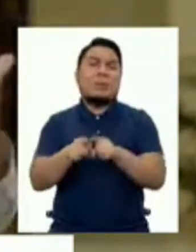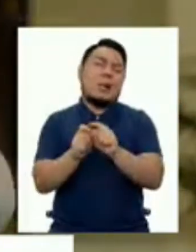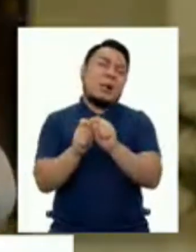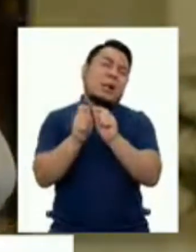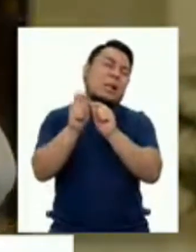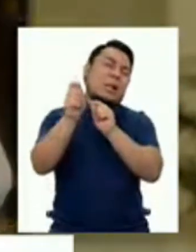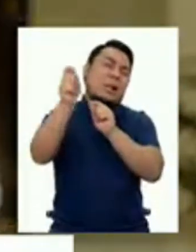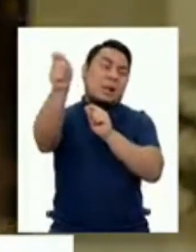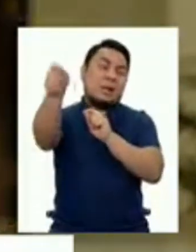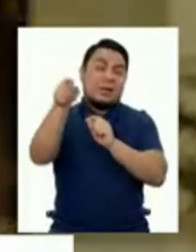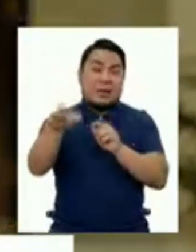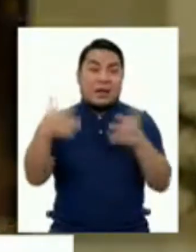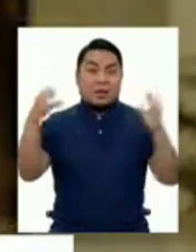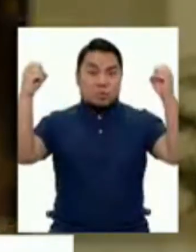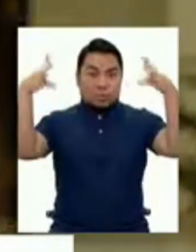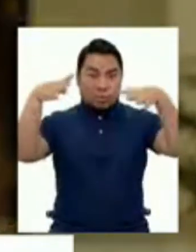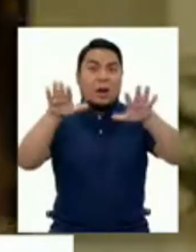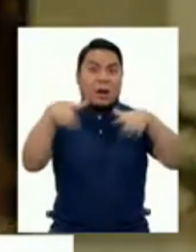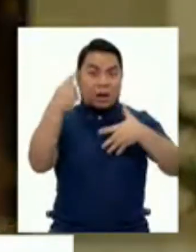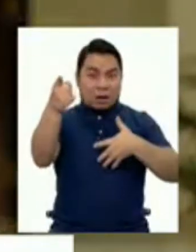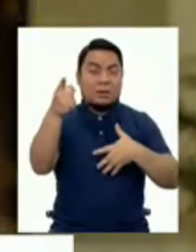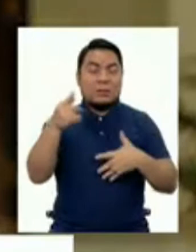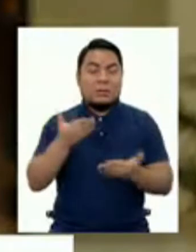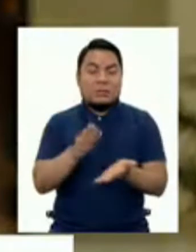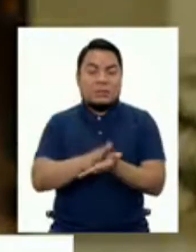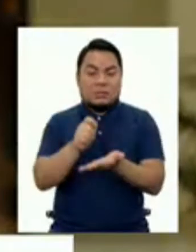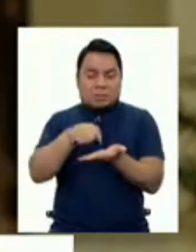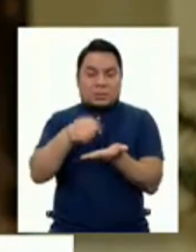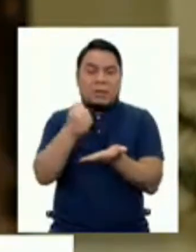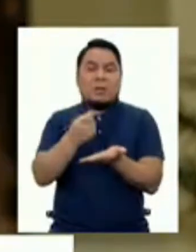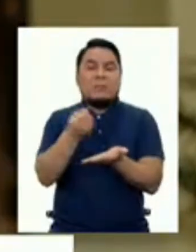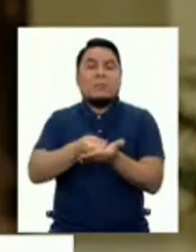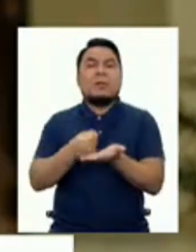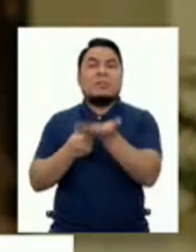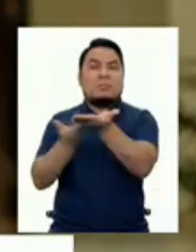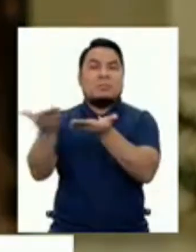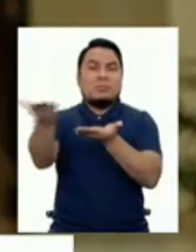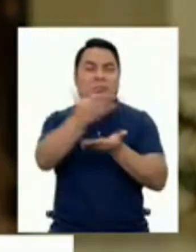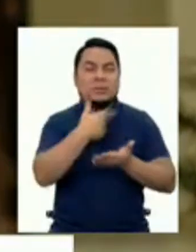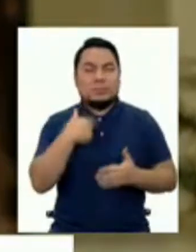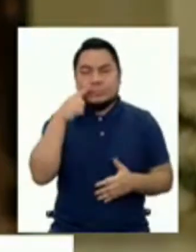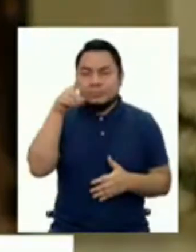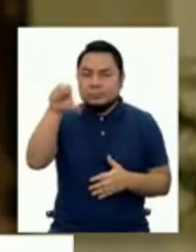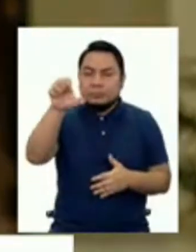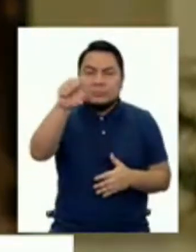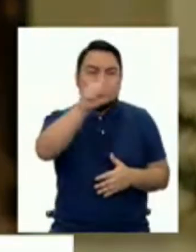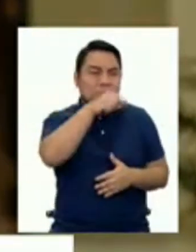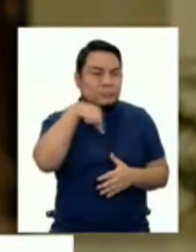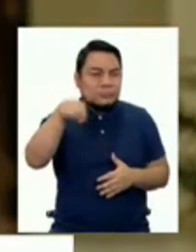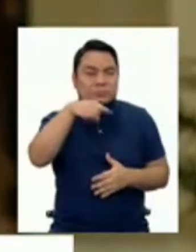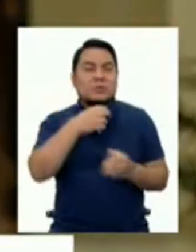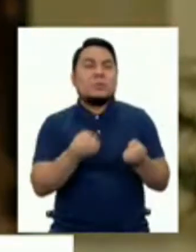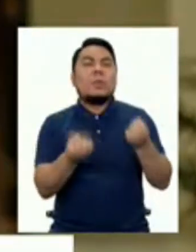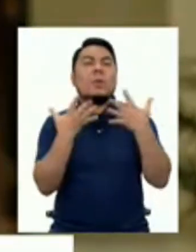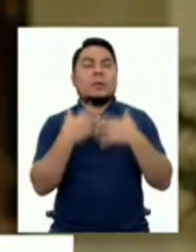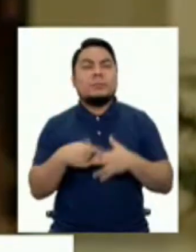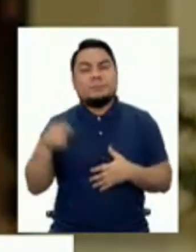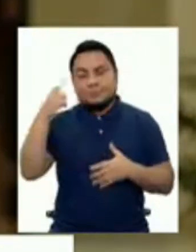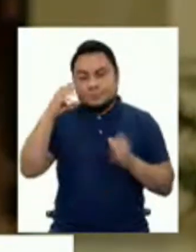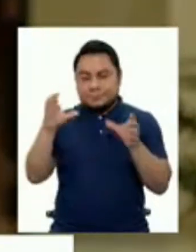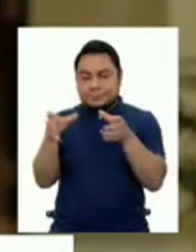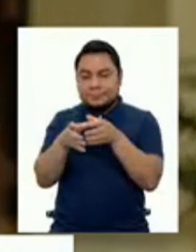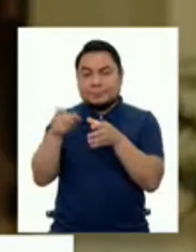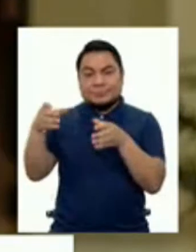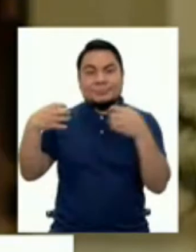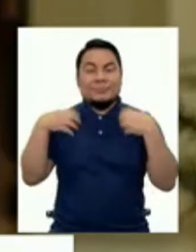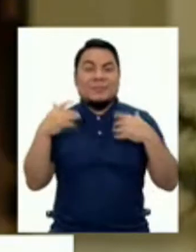alejados donde hay energía eléctrica. Y hemos calculado, en función del análisis que ha hecho el sector energía